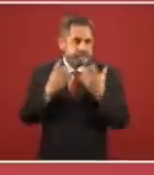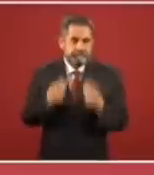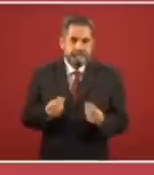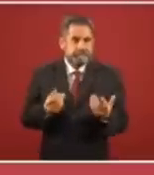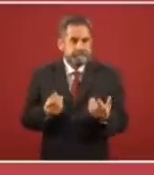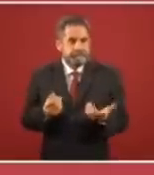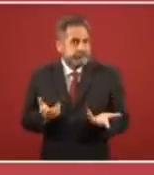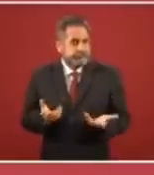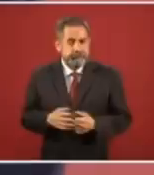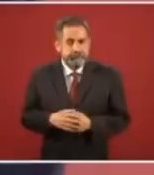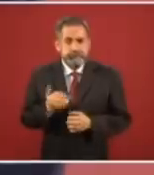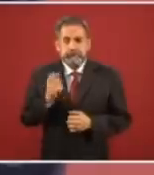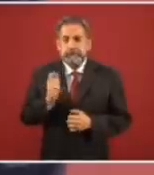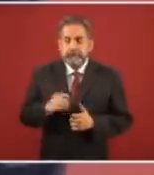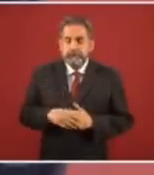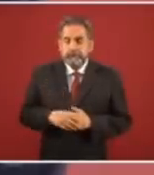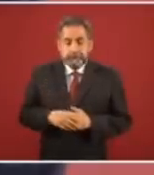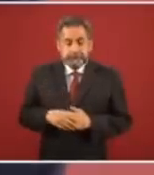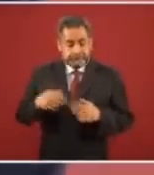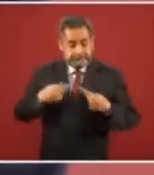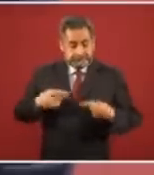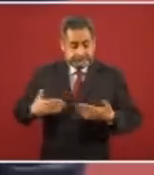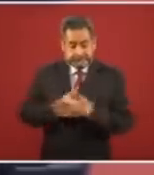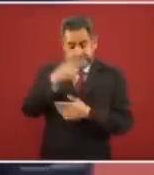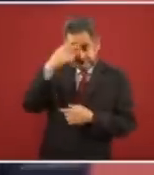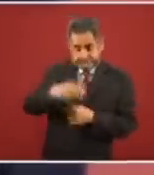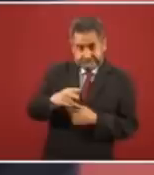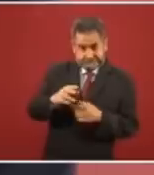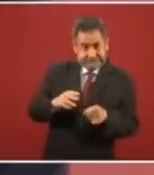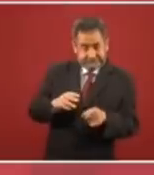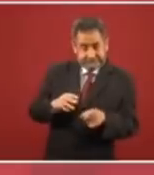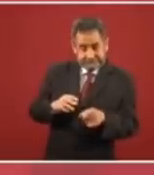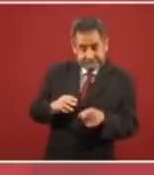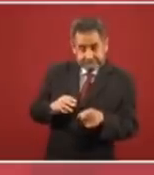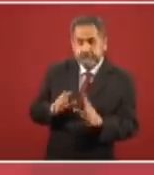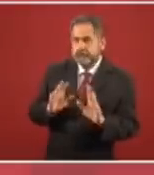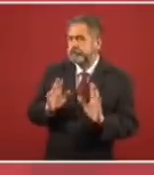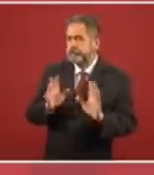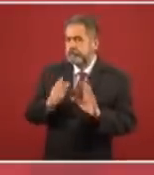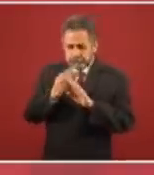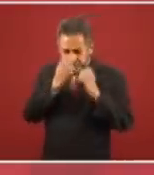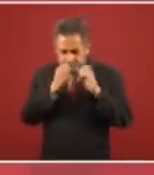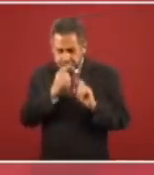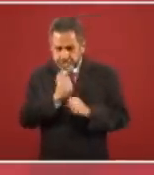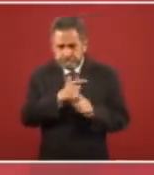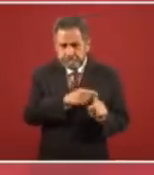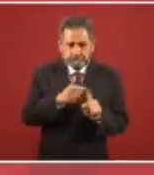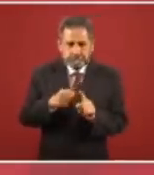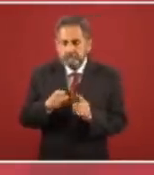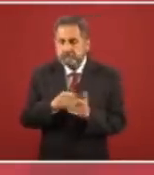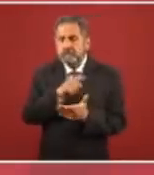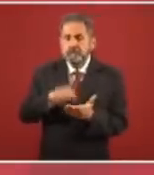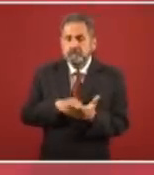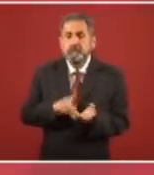lo mismo son mexicanos, y esto lo tenemos bien analizados, de